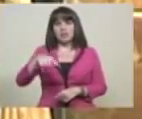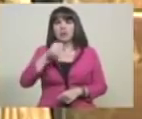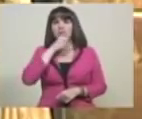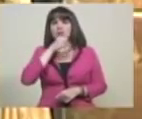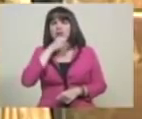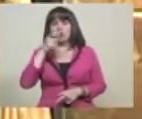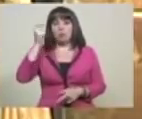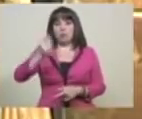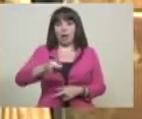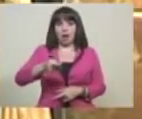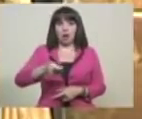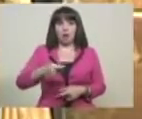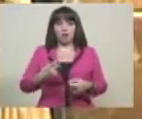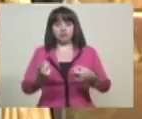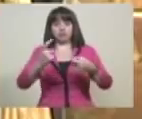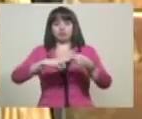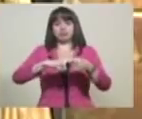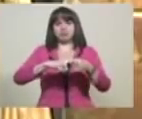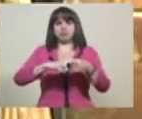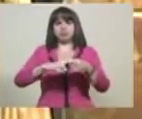a partir del petro.